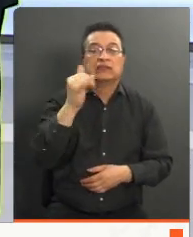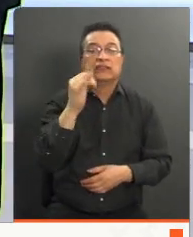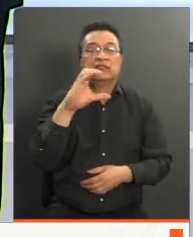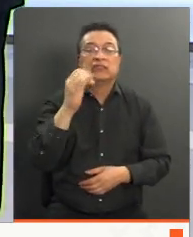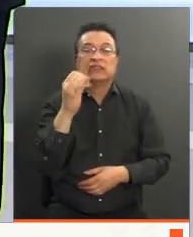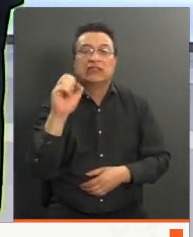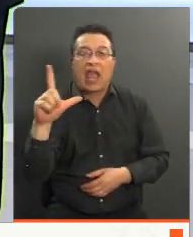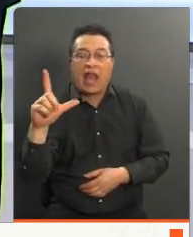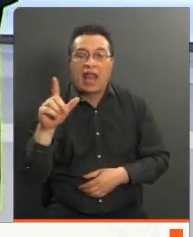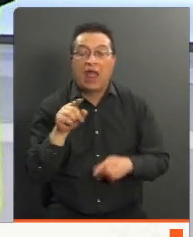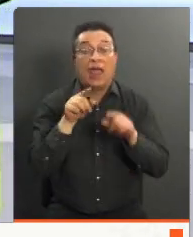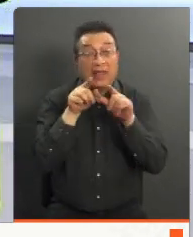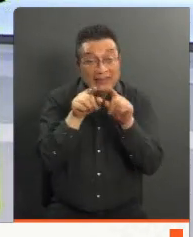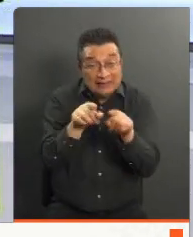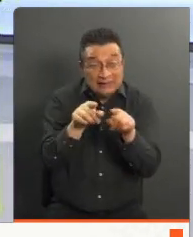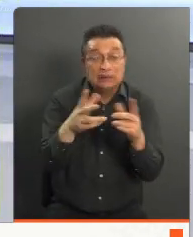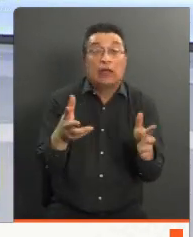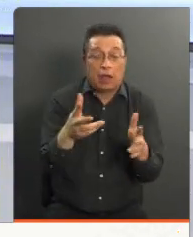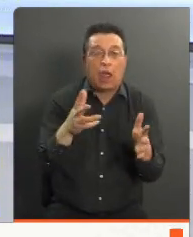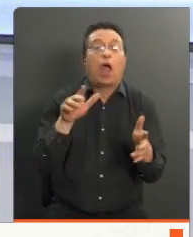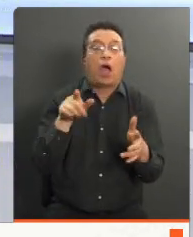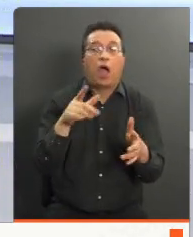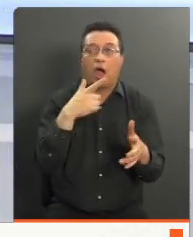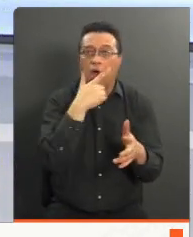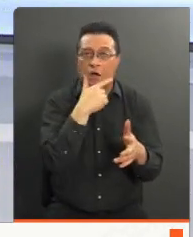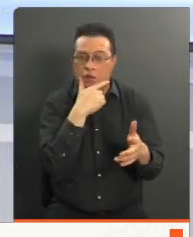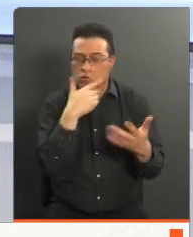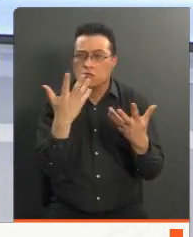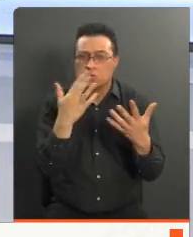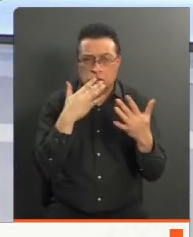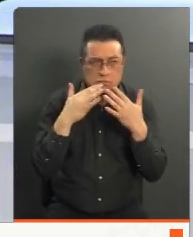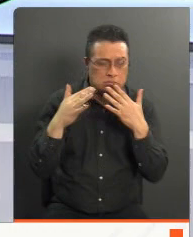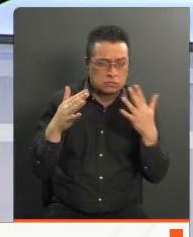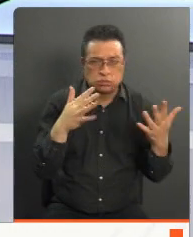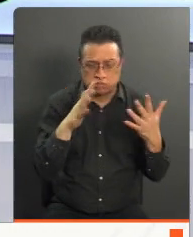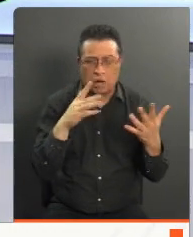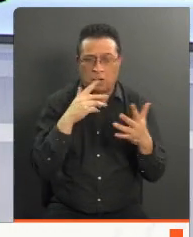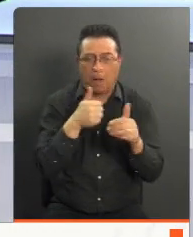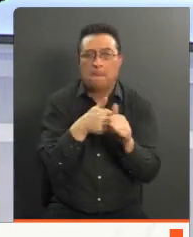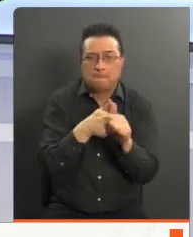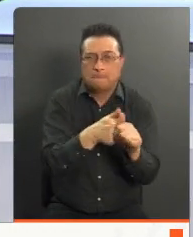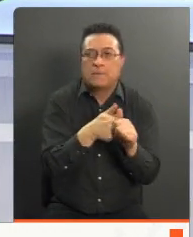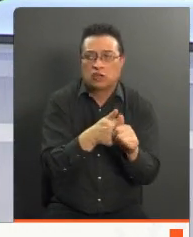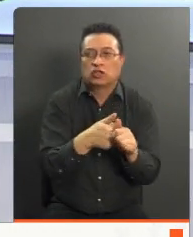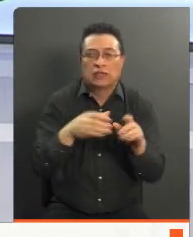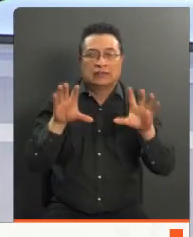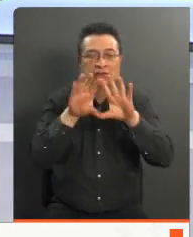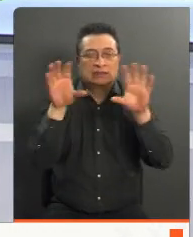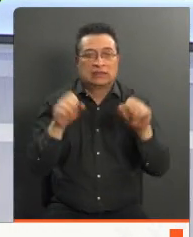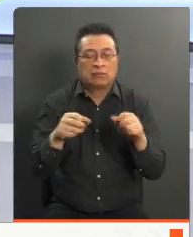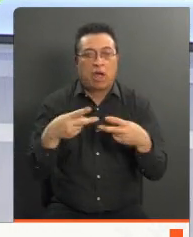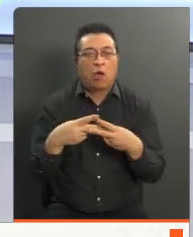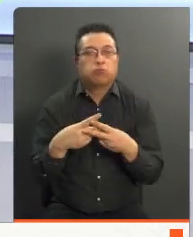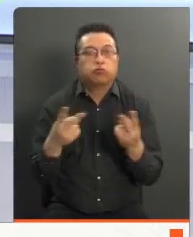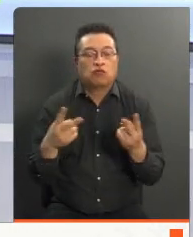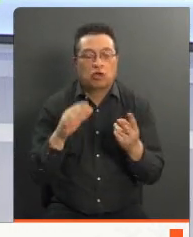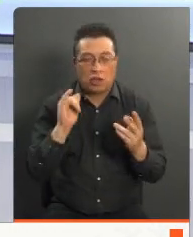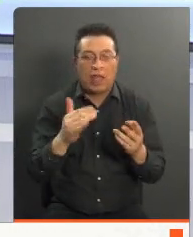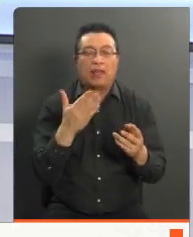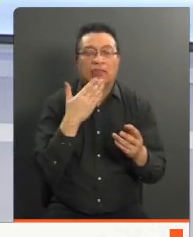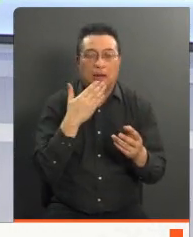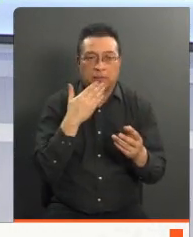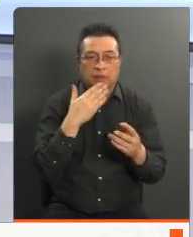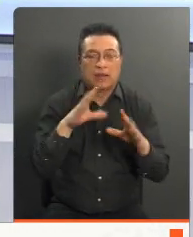está poniendo, sin duda, en entredicho y también en presión al sistema público y también al